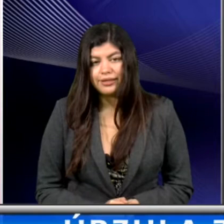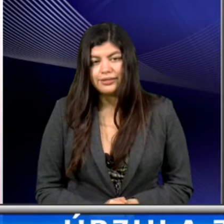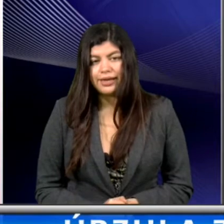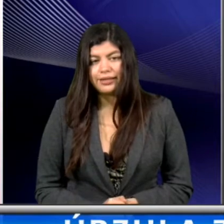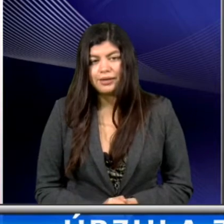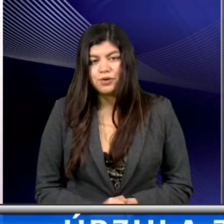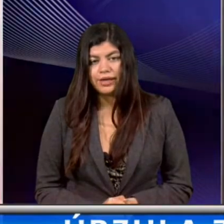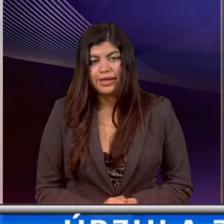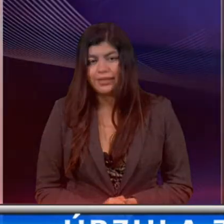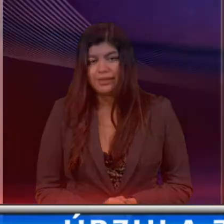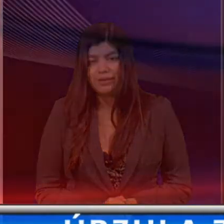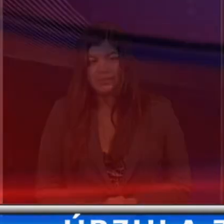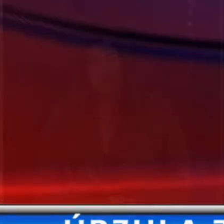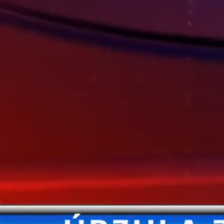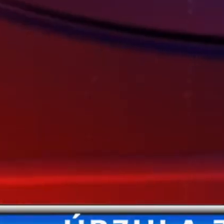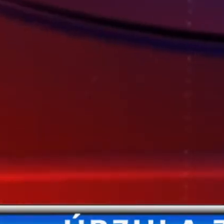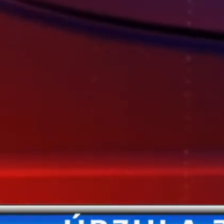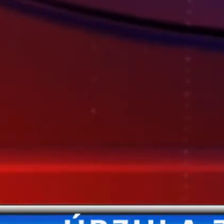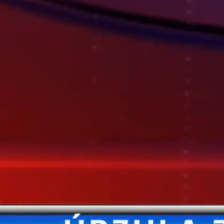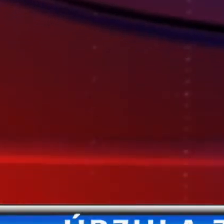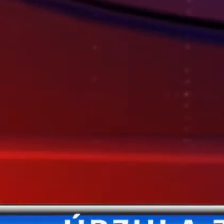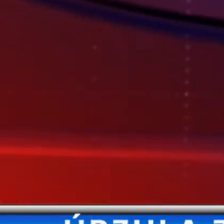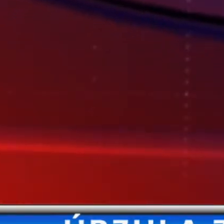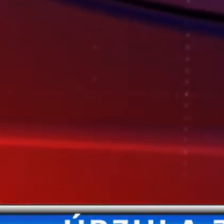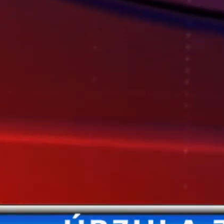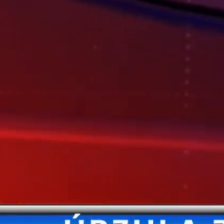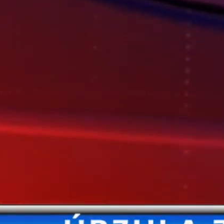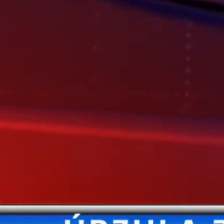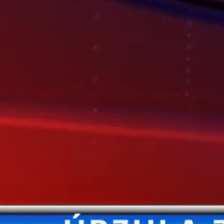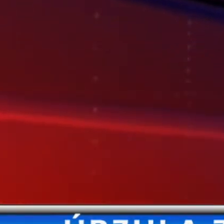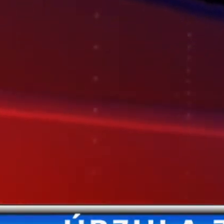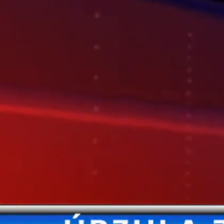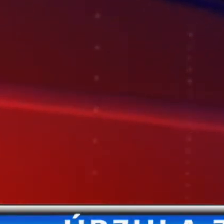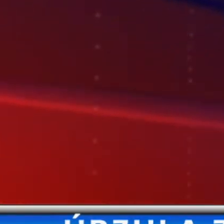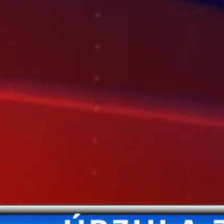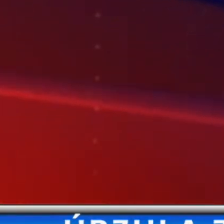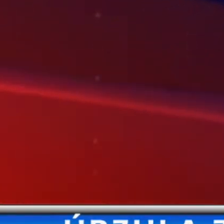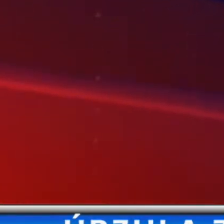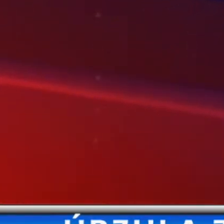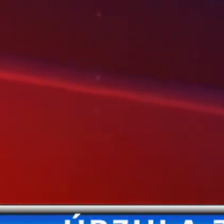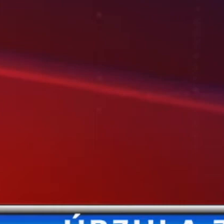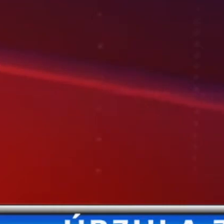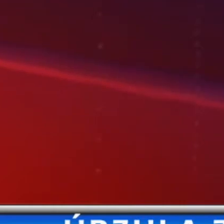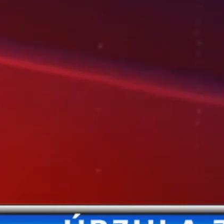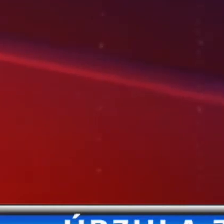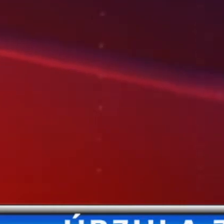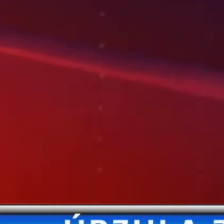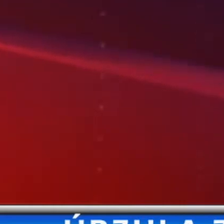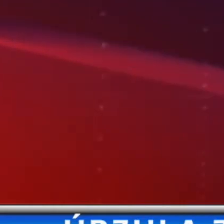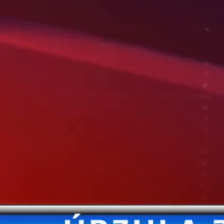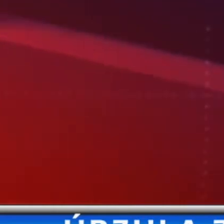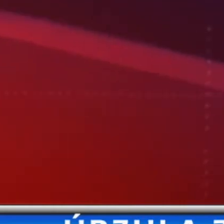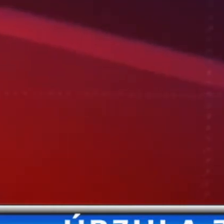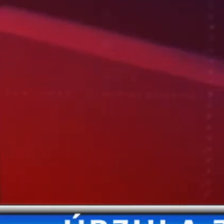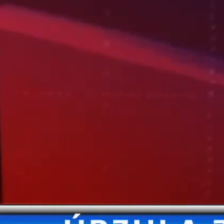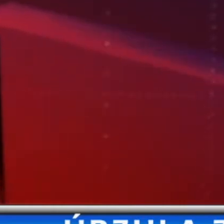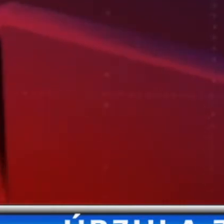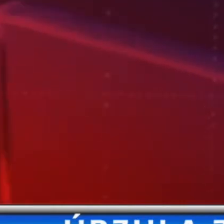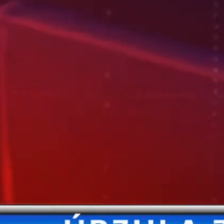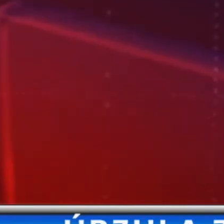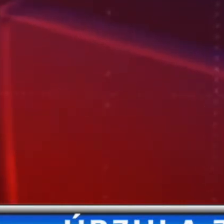Importante, ya que tenemos que establecer si es que se genera algún tipo de relación en